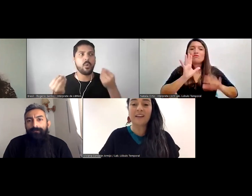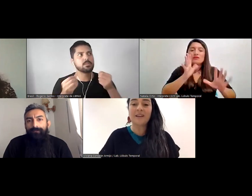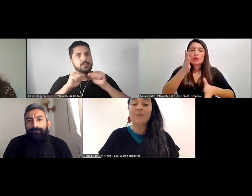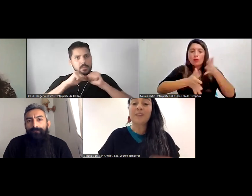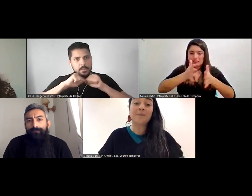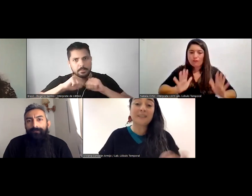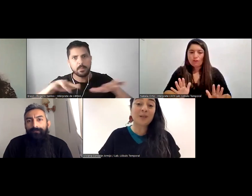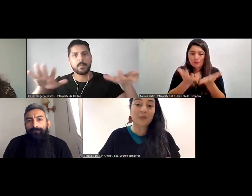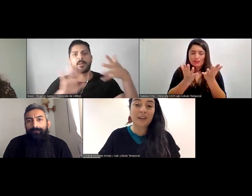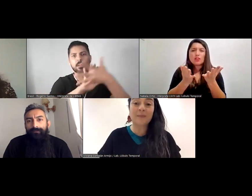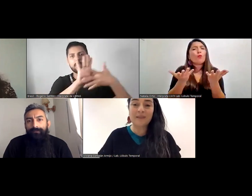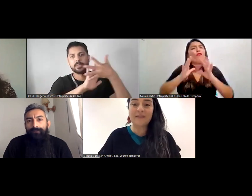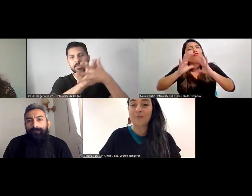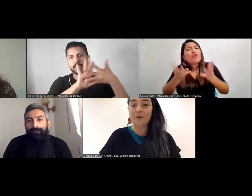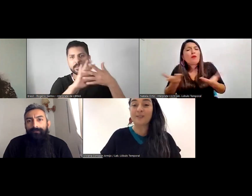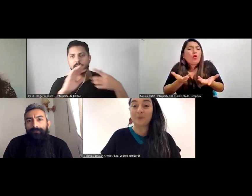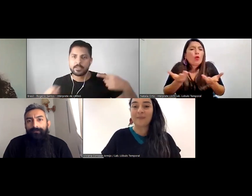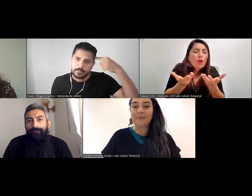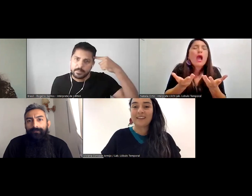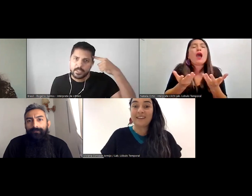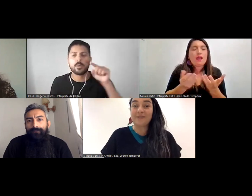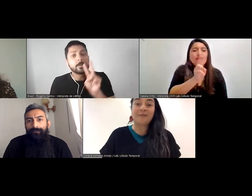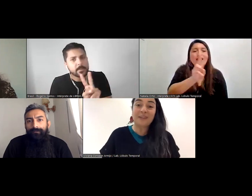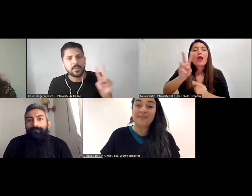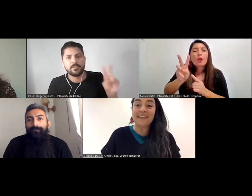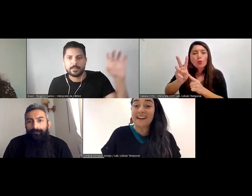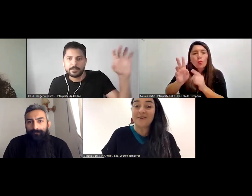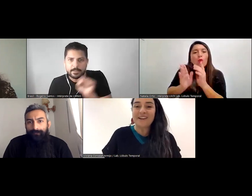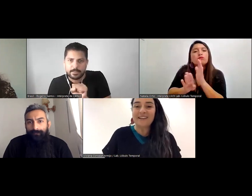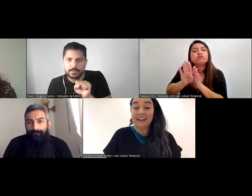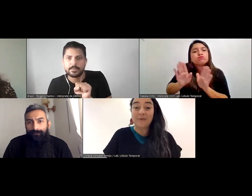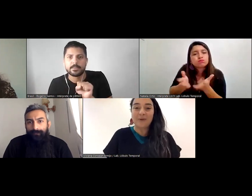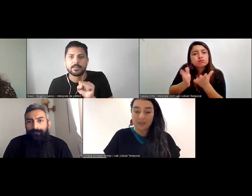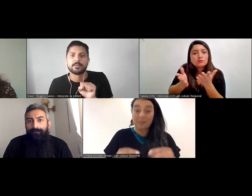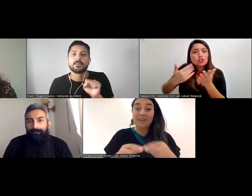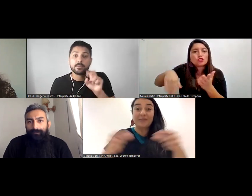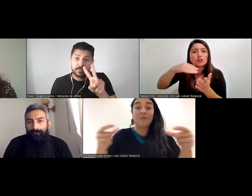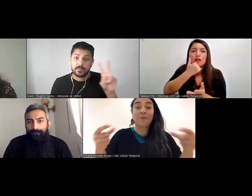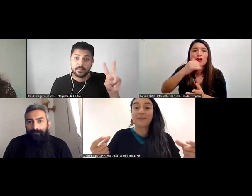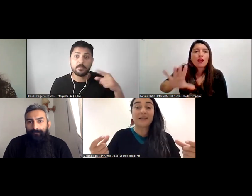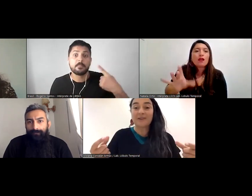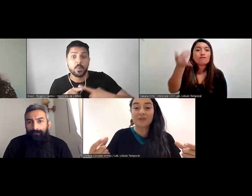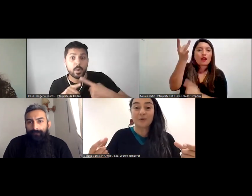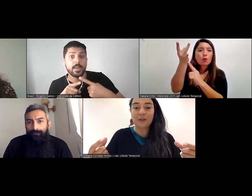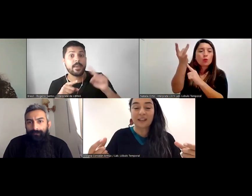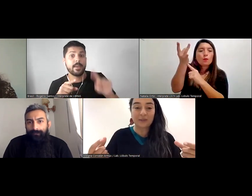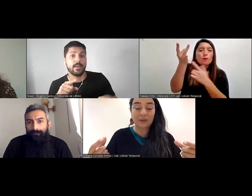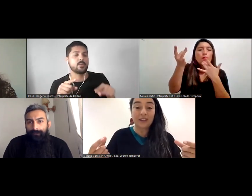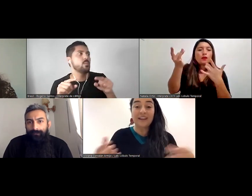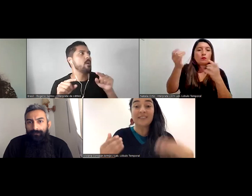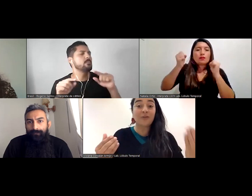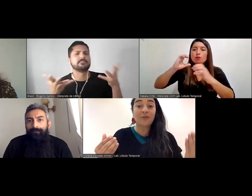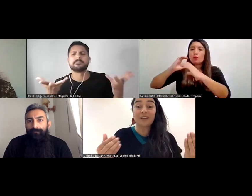fomentar, y empezamos a estudiar el tema del vernáculo visual. Y encontramos que era un hallazgo el vernáculo porque podía ser un puente maravilloso de